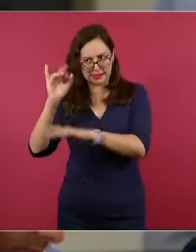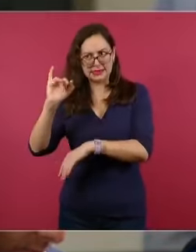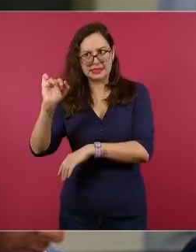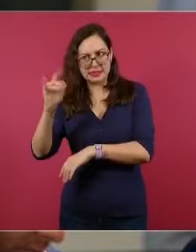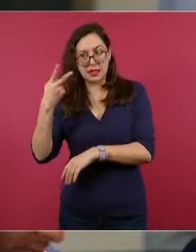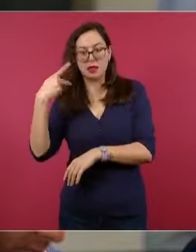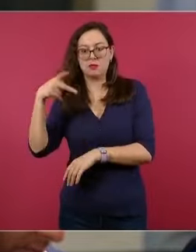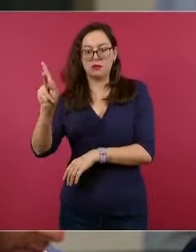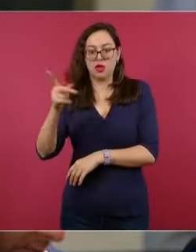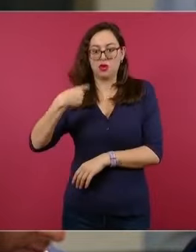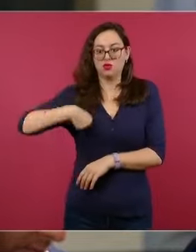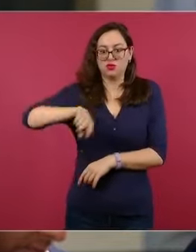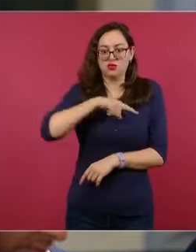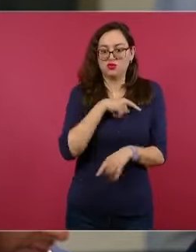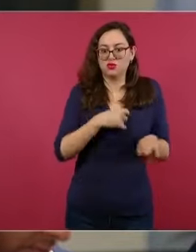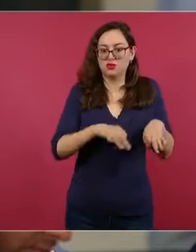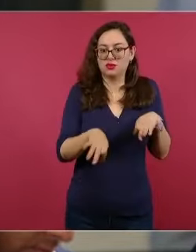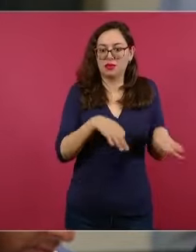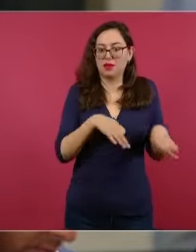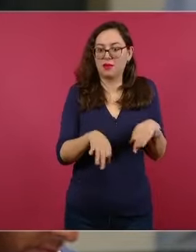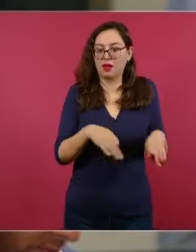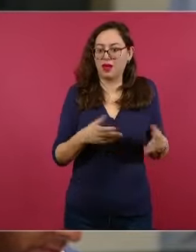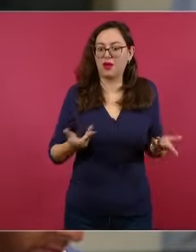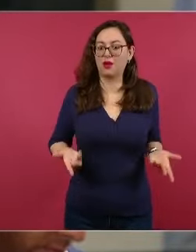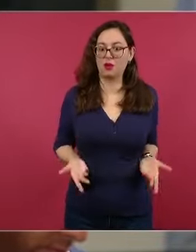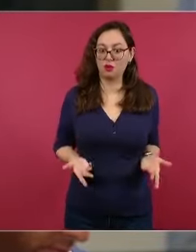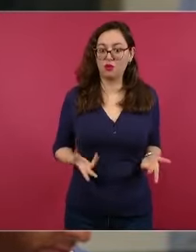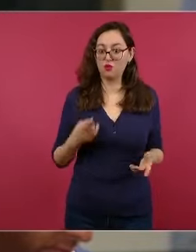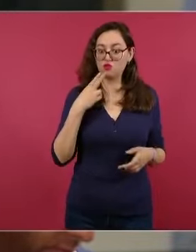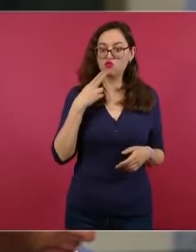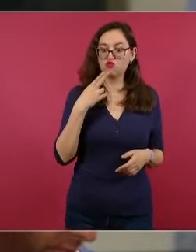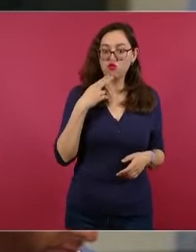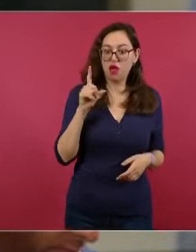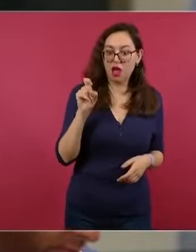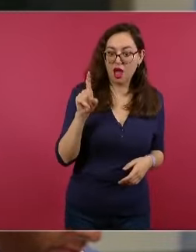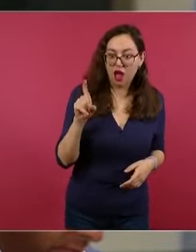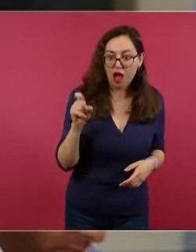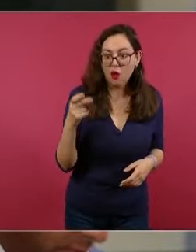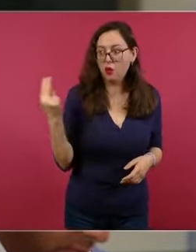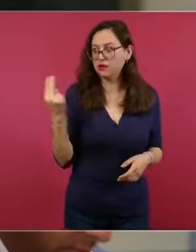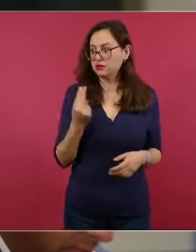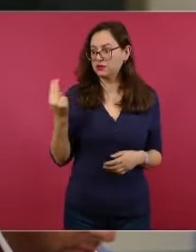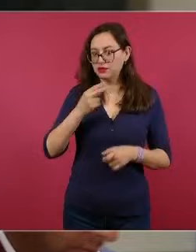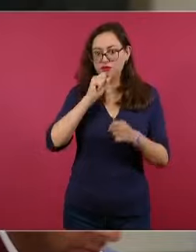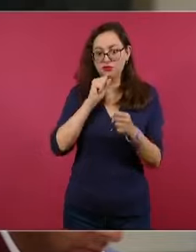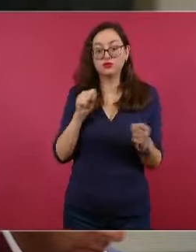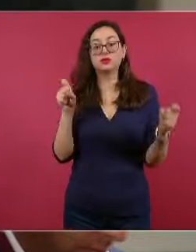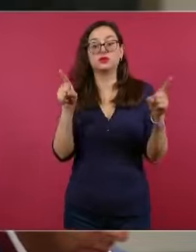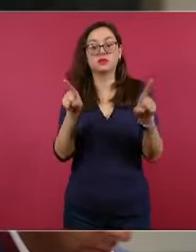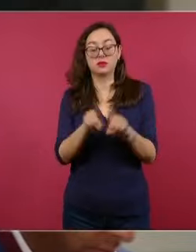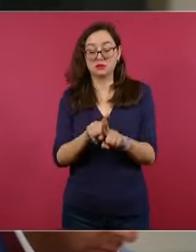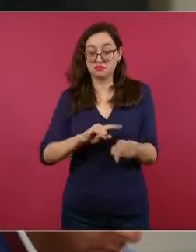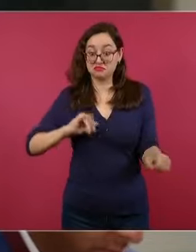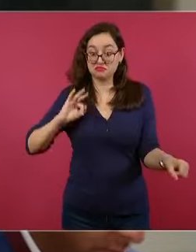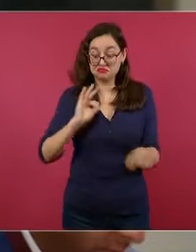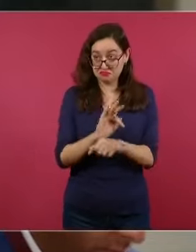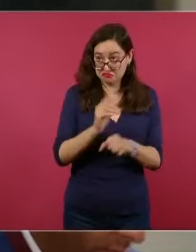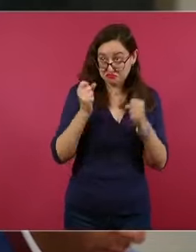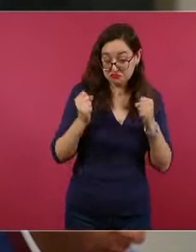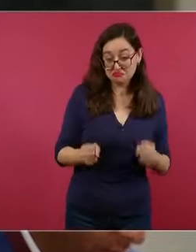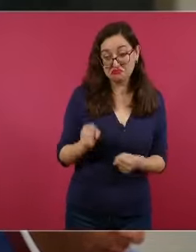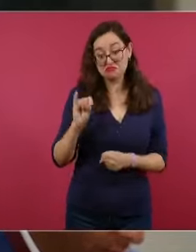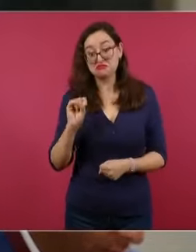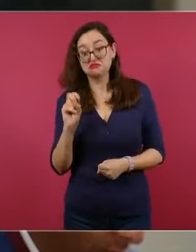ellos van a poder continuar Eh pues utilizando el agua y que no les va a faltar eh aquí la La